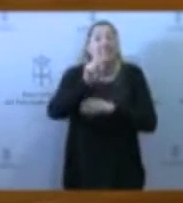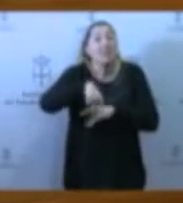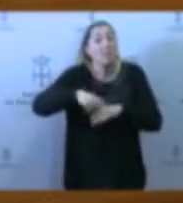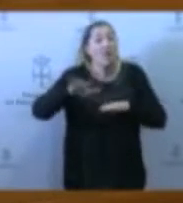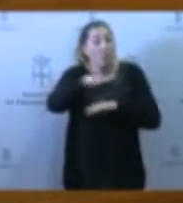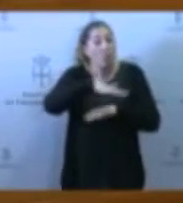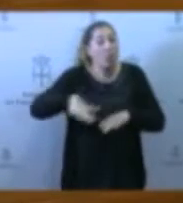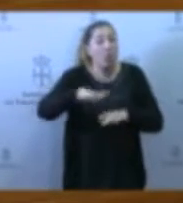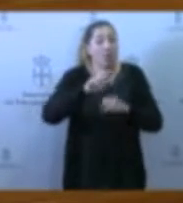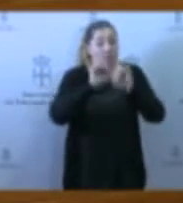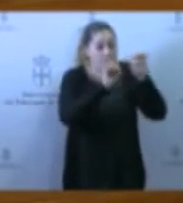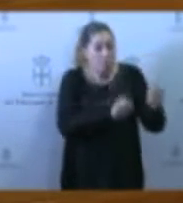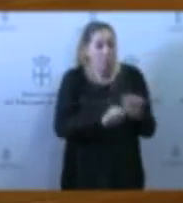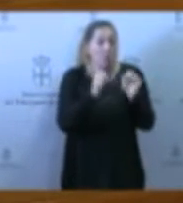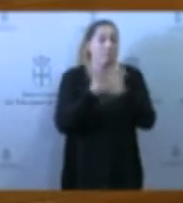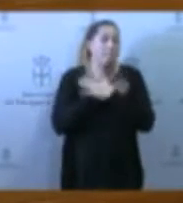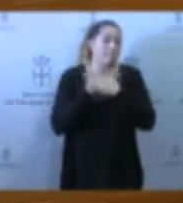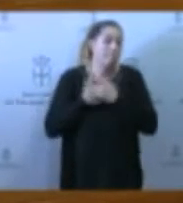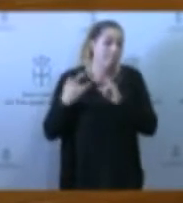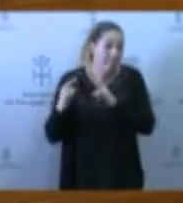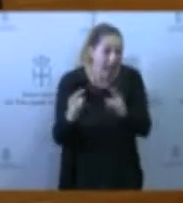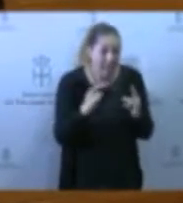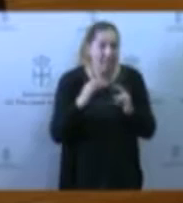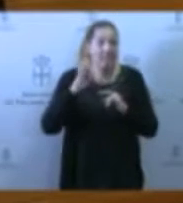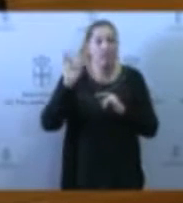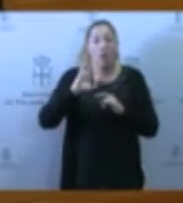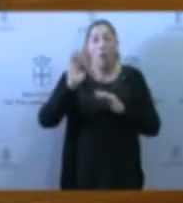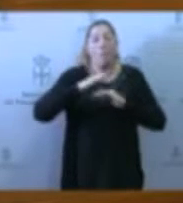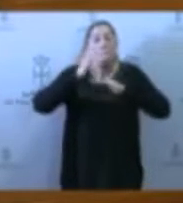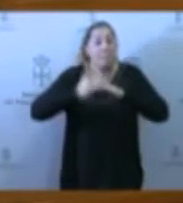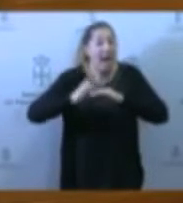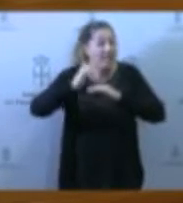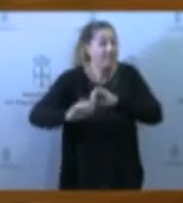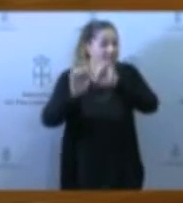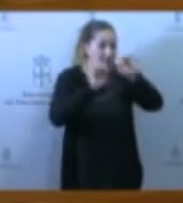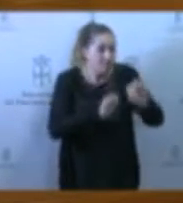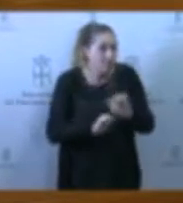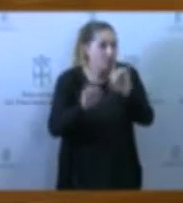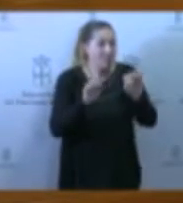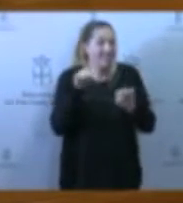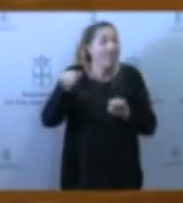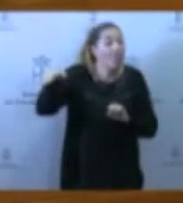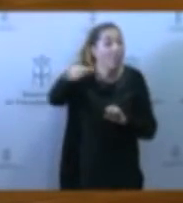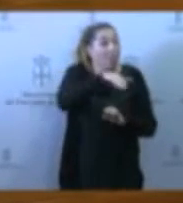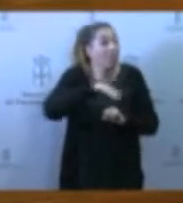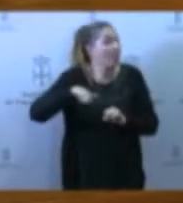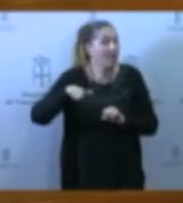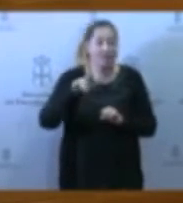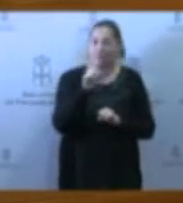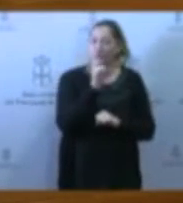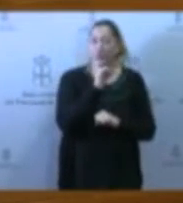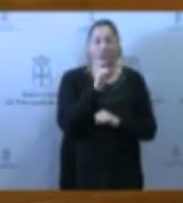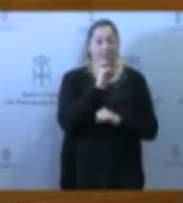sean parques, sean reservas de la biosfera, paisajes protegidos, etcétera, en las que resulta muy